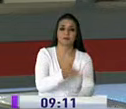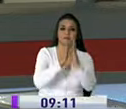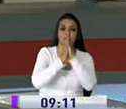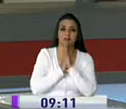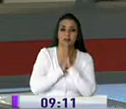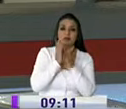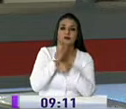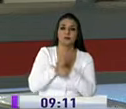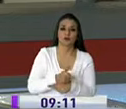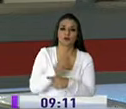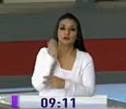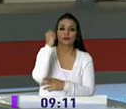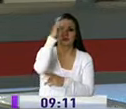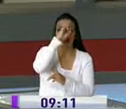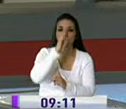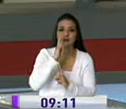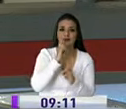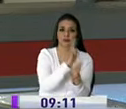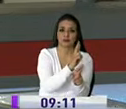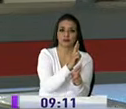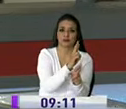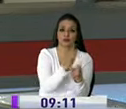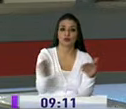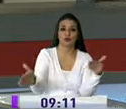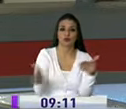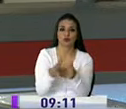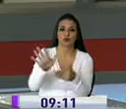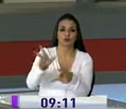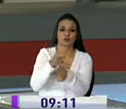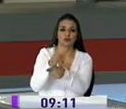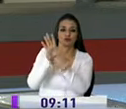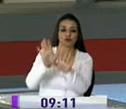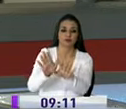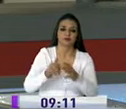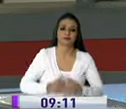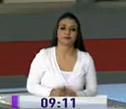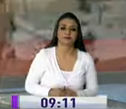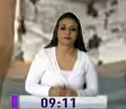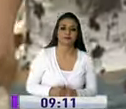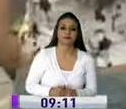medidas cautelares planteadas en contra de esta decisión. Veamos.